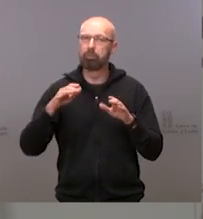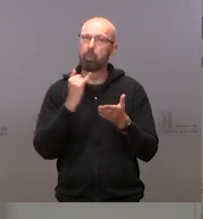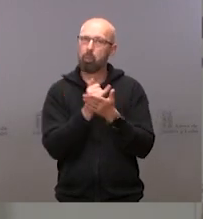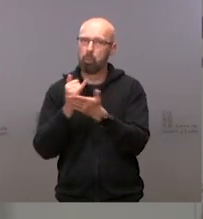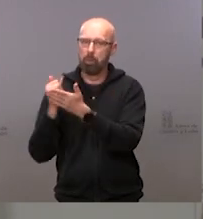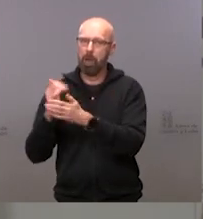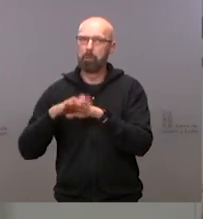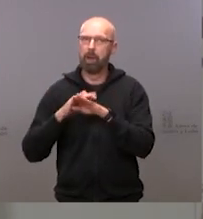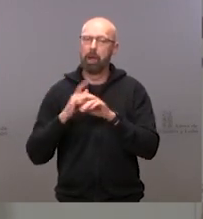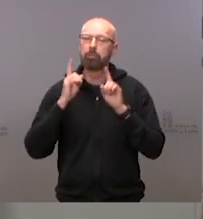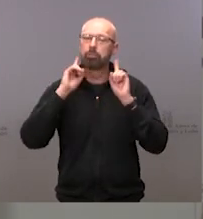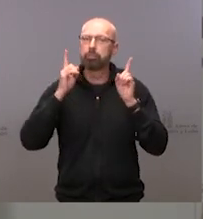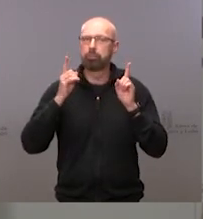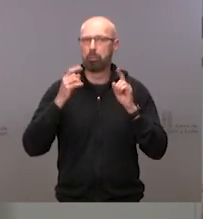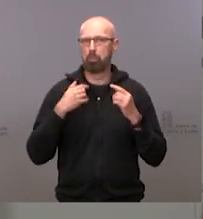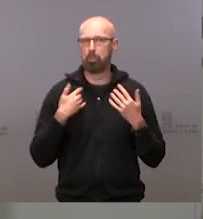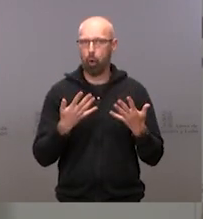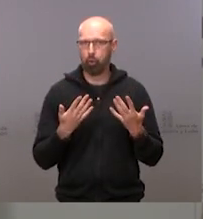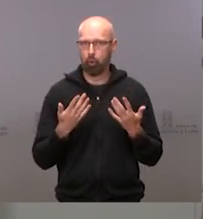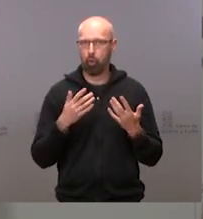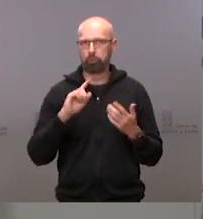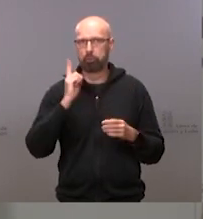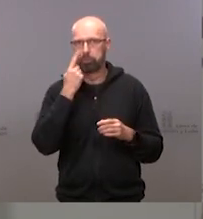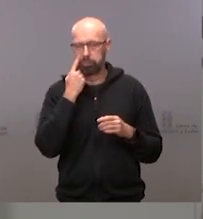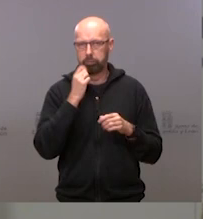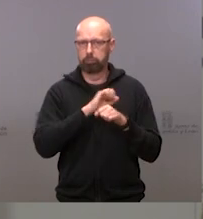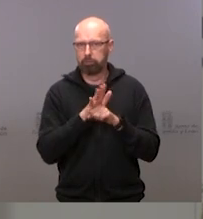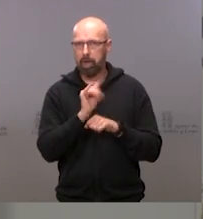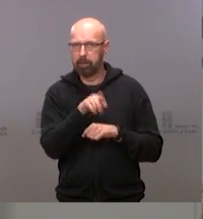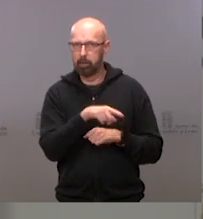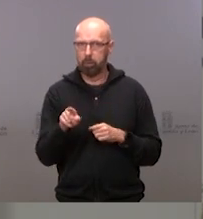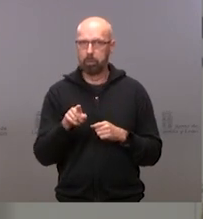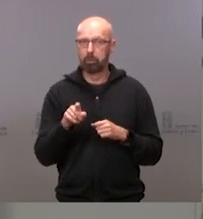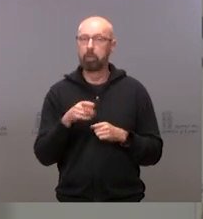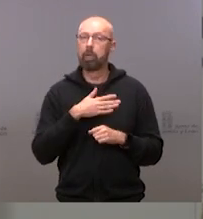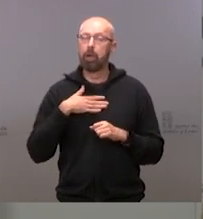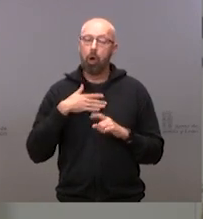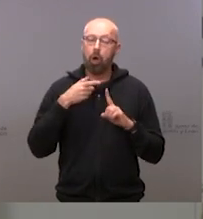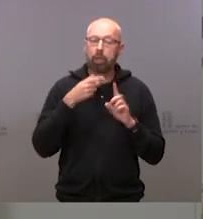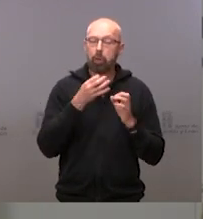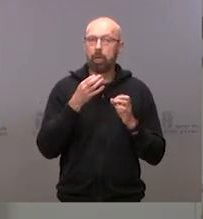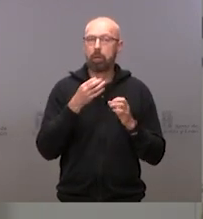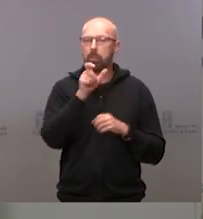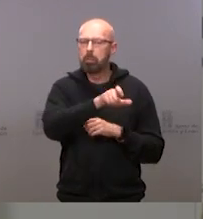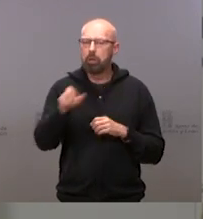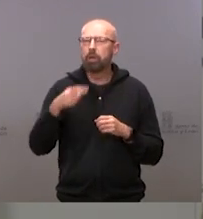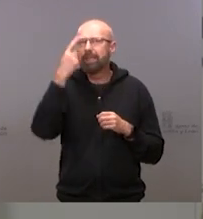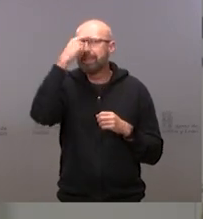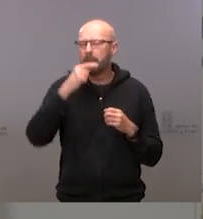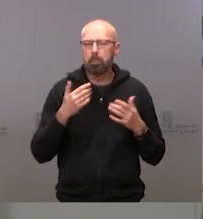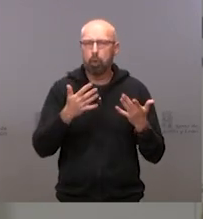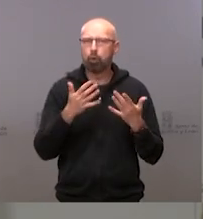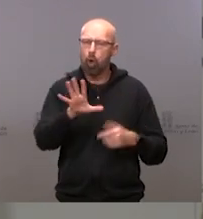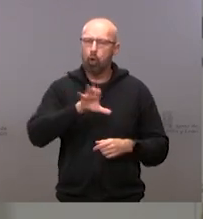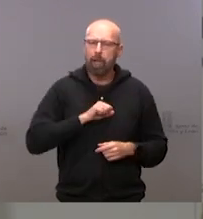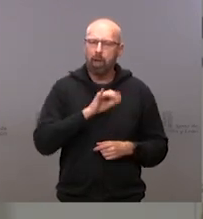precoz así queremos por un lado que la gente sepa cuanto antes si se ha